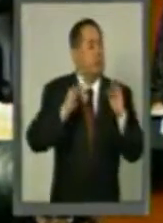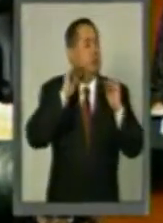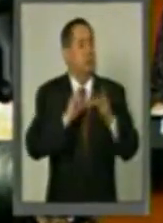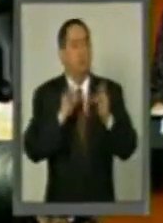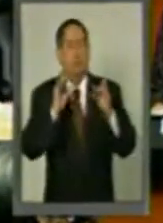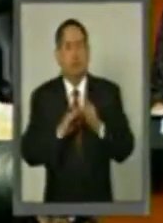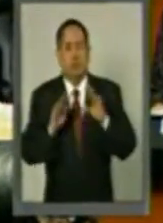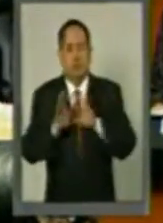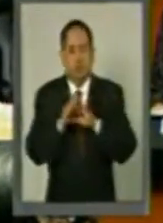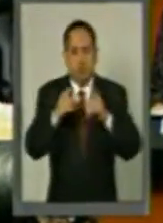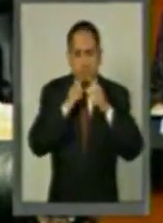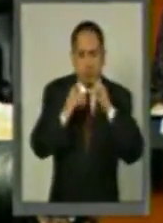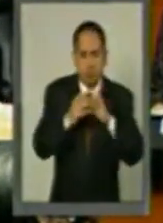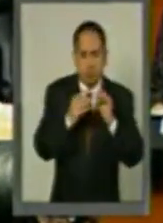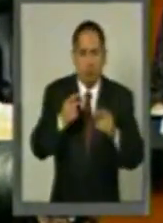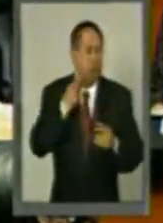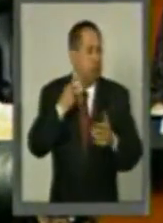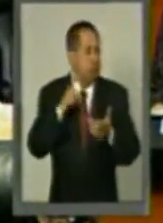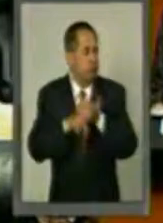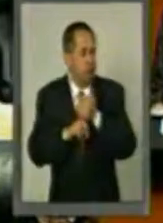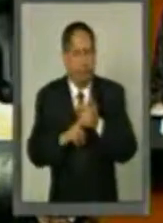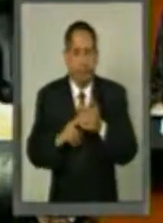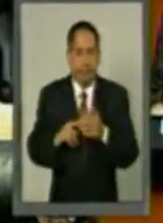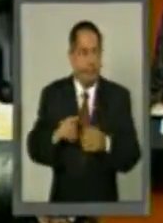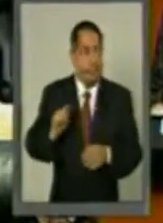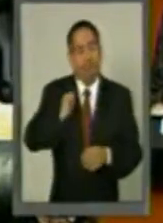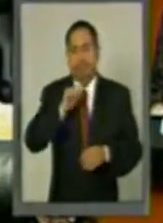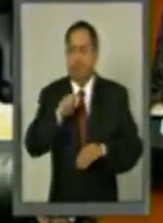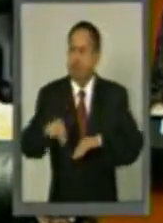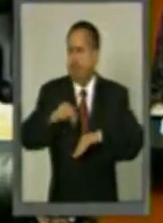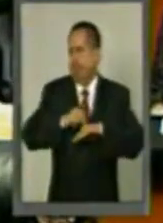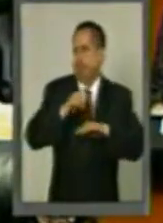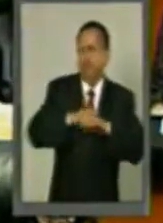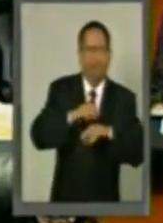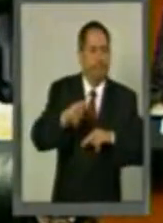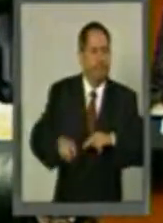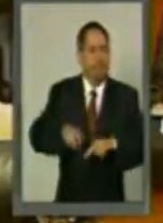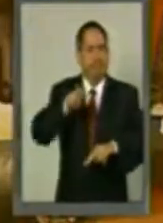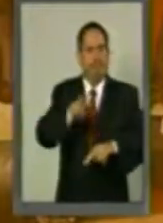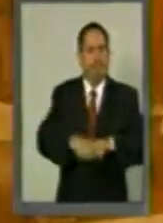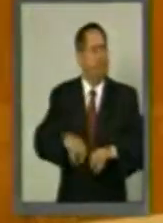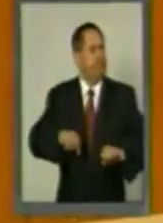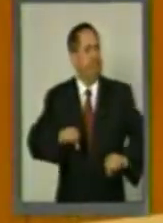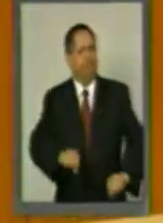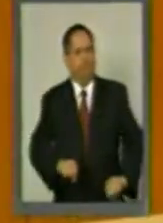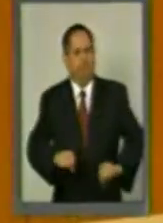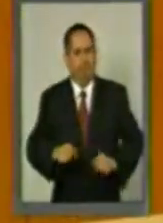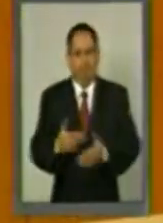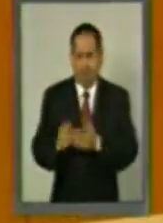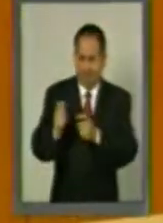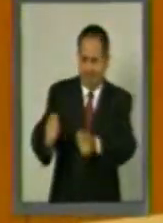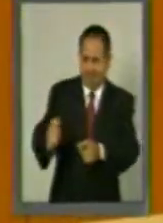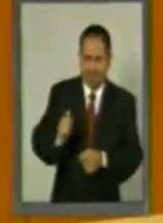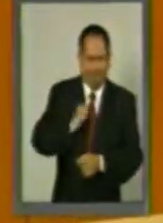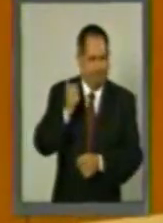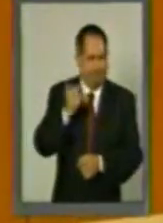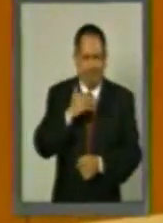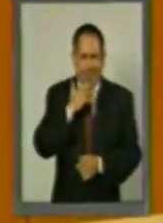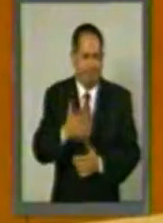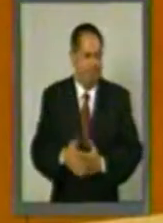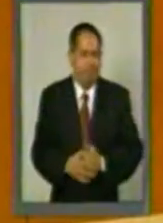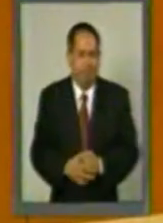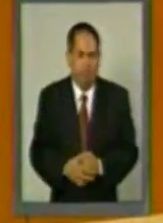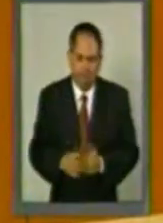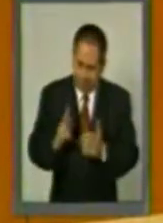las coyunturas políticas les han presentado para ocupar los espacios que ahora tienen.